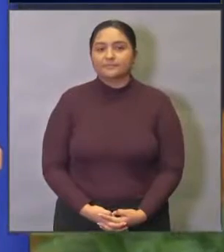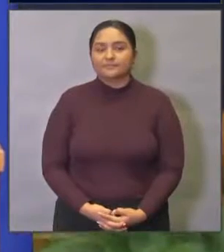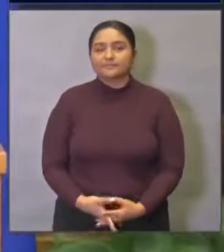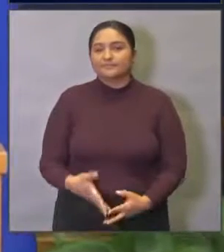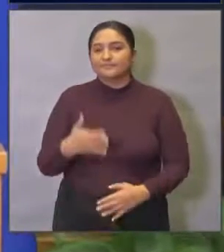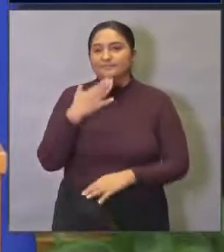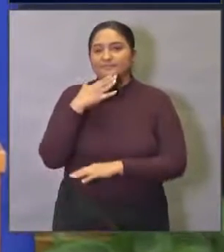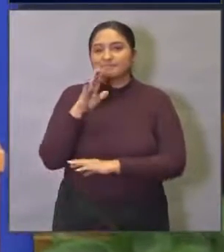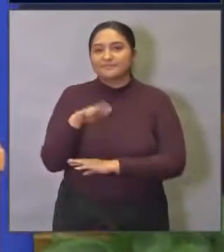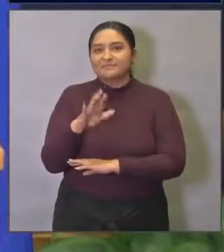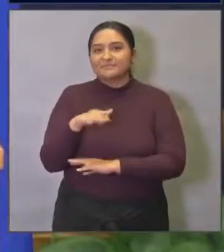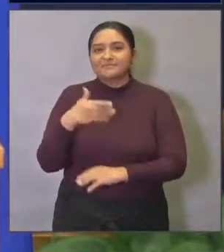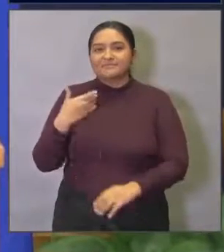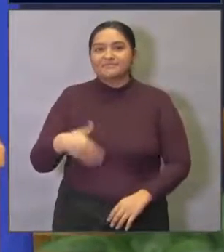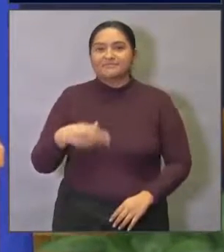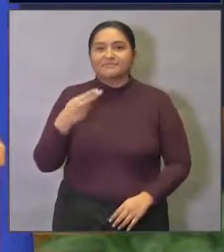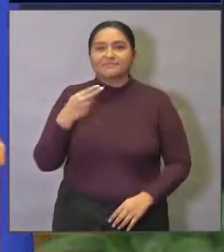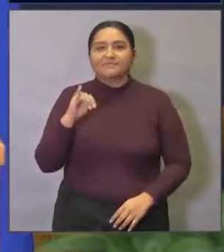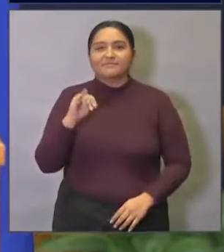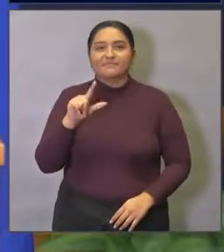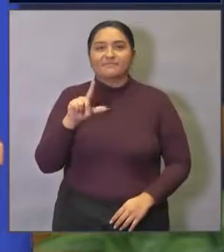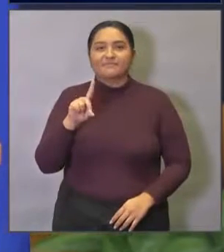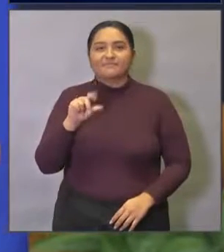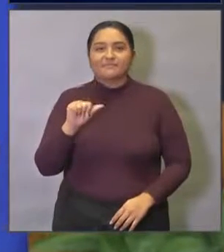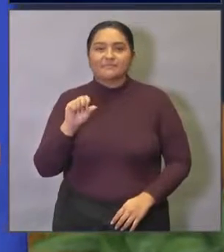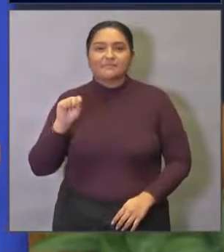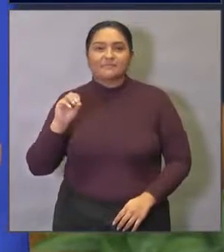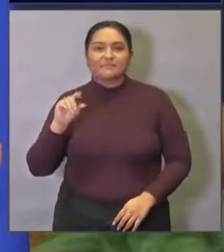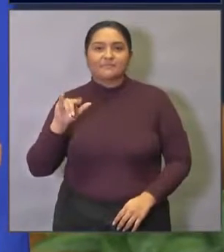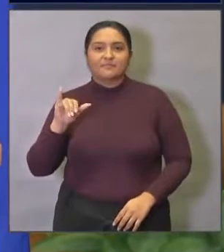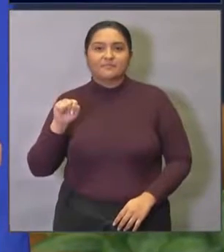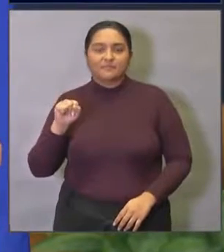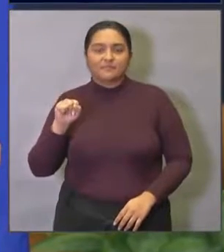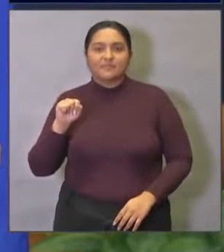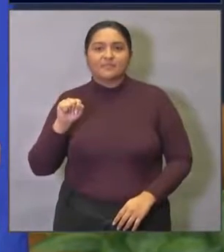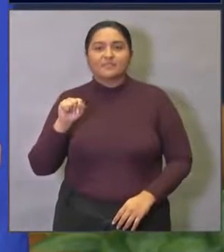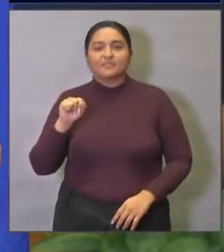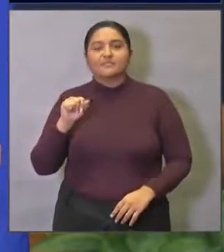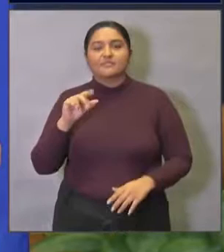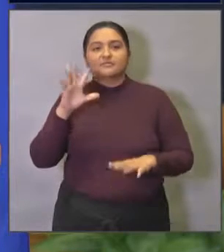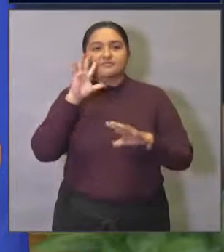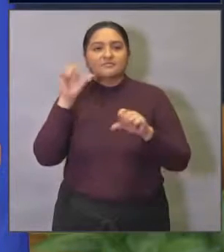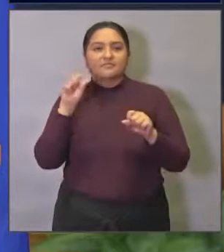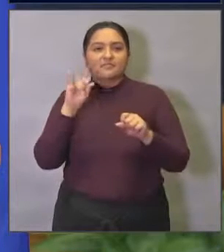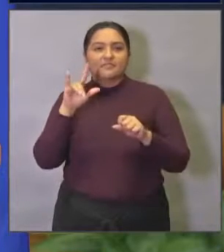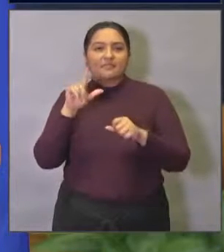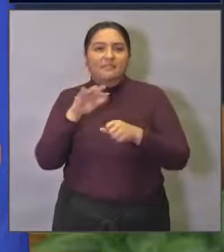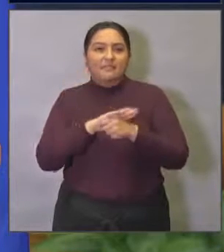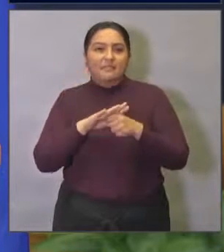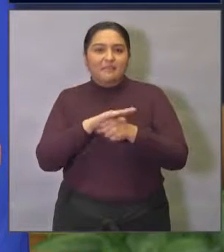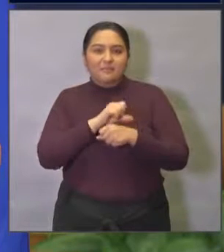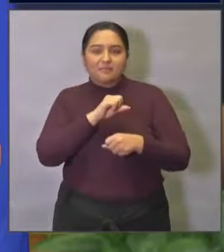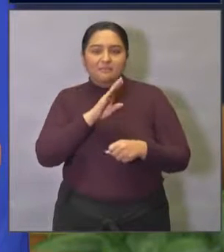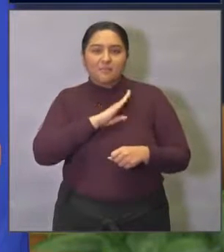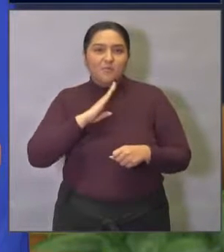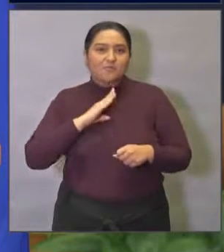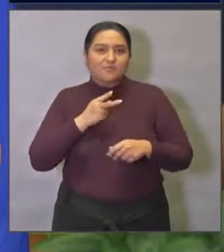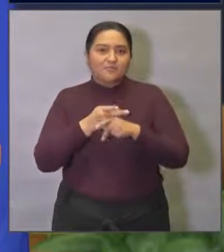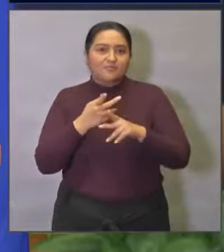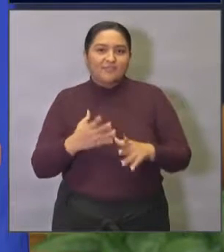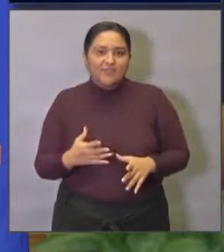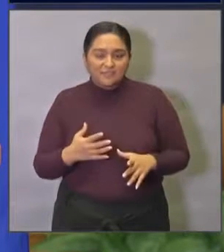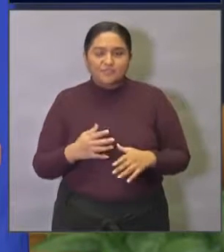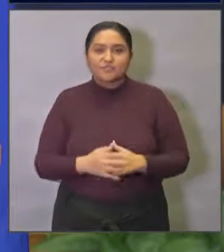Buenas tardes, soy Hilda Solis, presidenta de la Junta de Supervisores del Condado de Los Ángeles. El lunes,